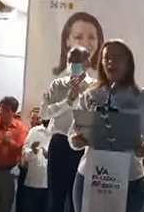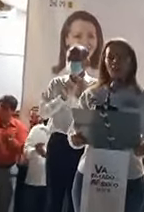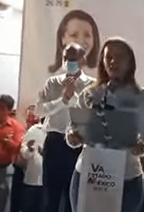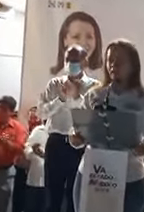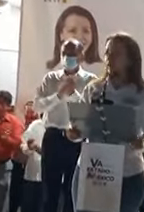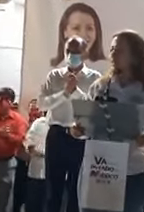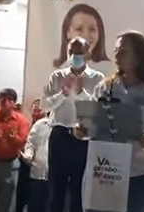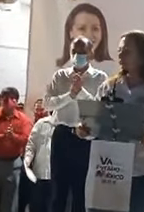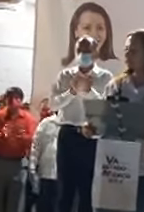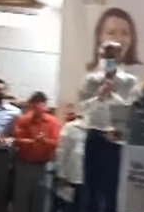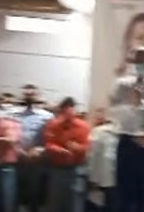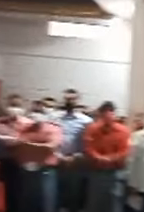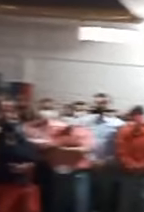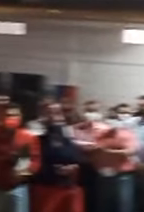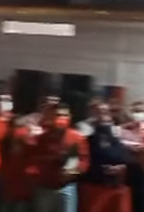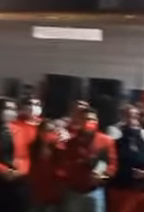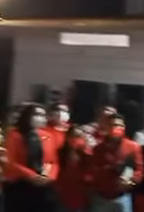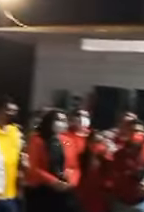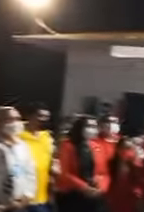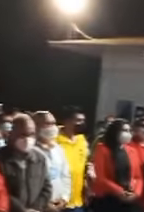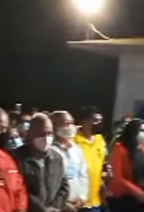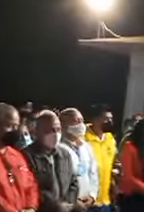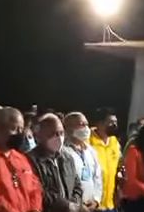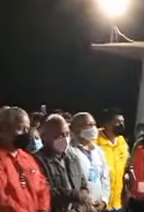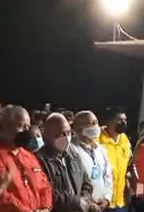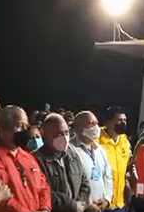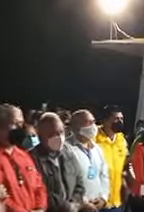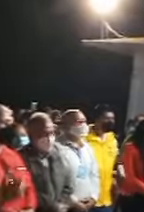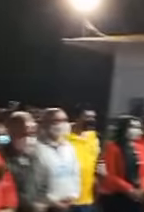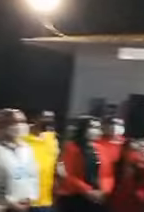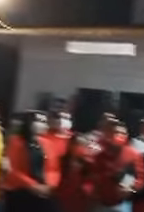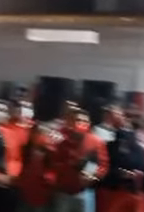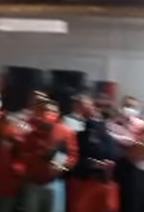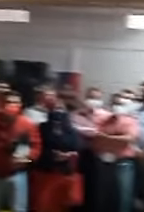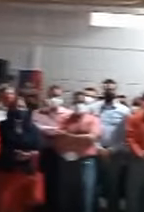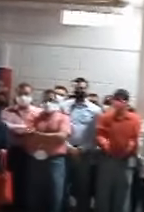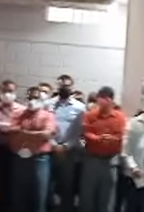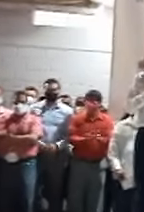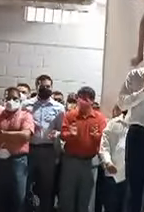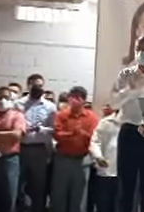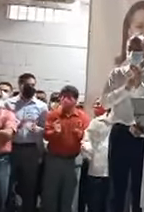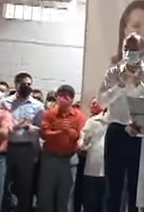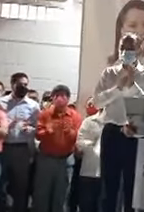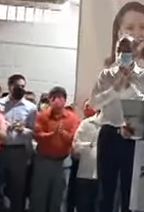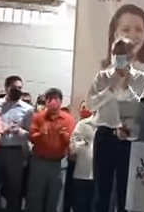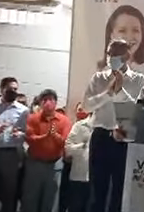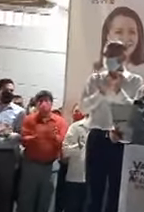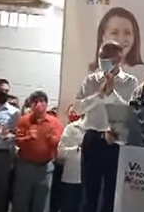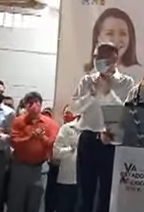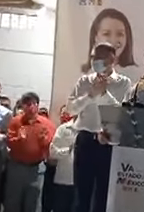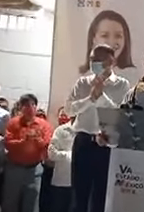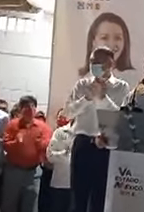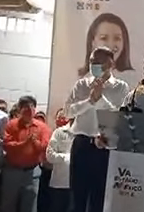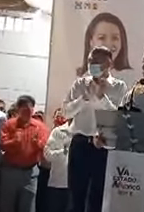A los expresidentes que se encuentran aquí presentes y a todos nuestros